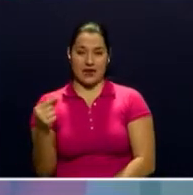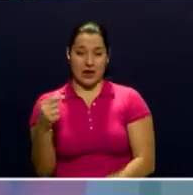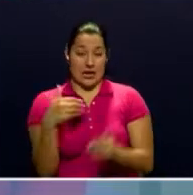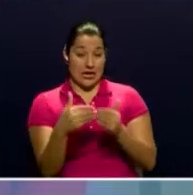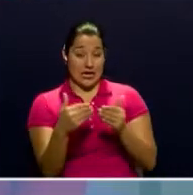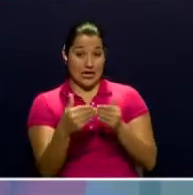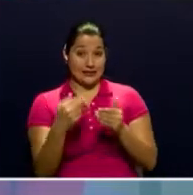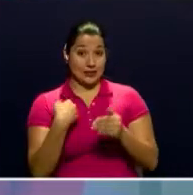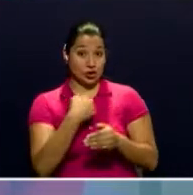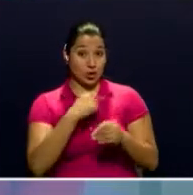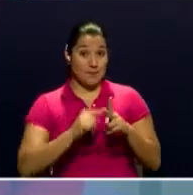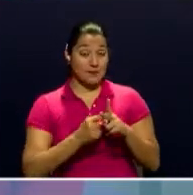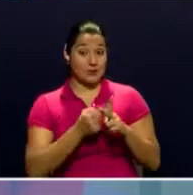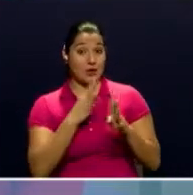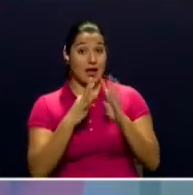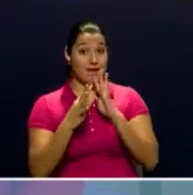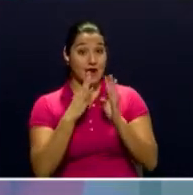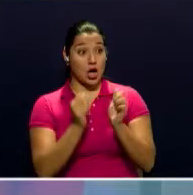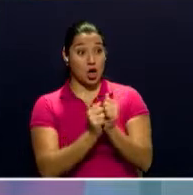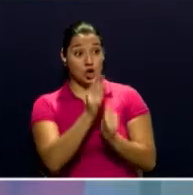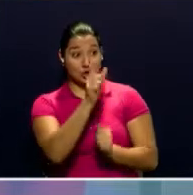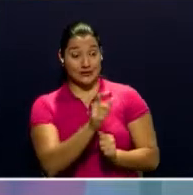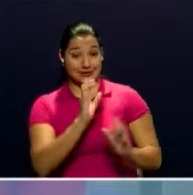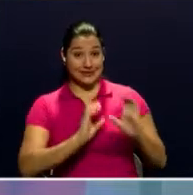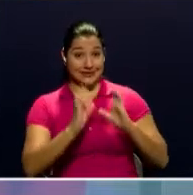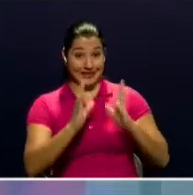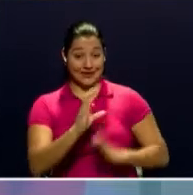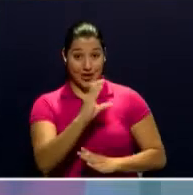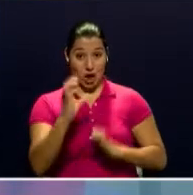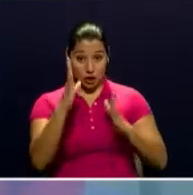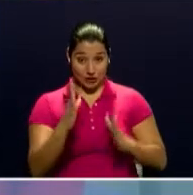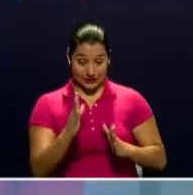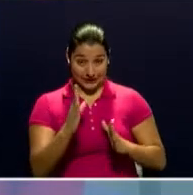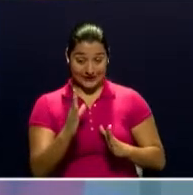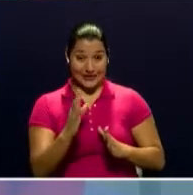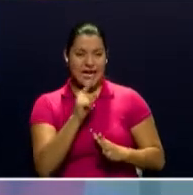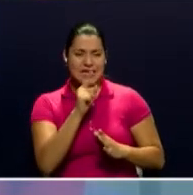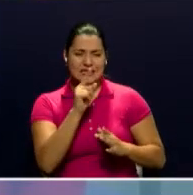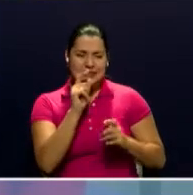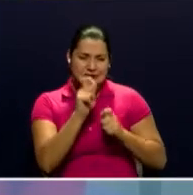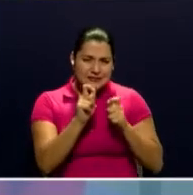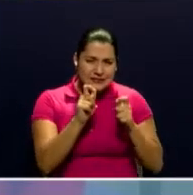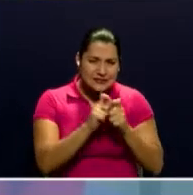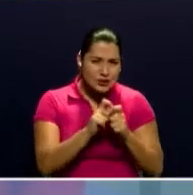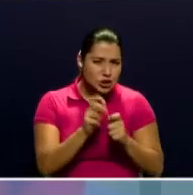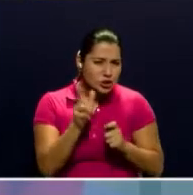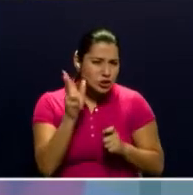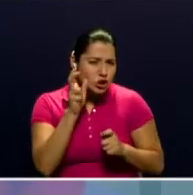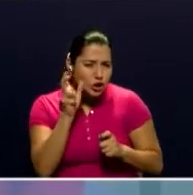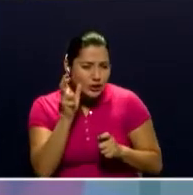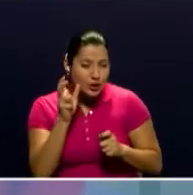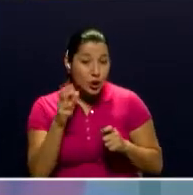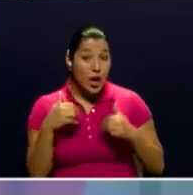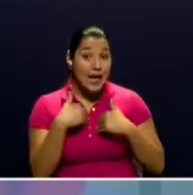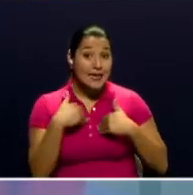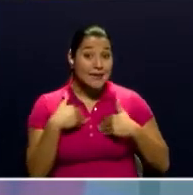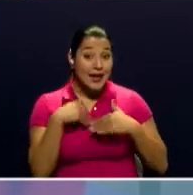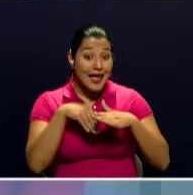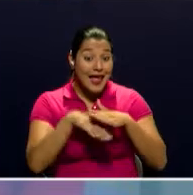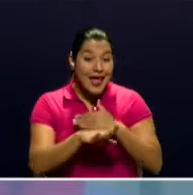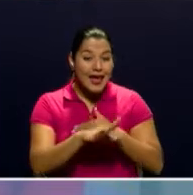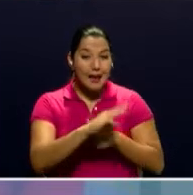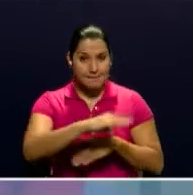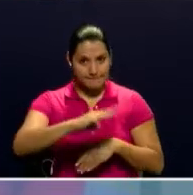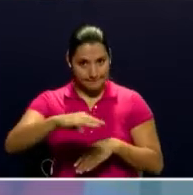minutos vamos a conversar con esta científica costarricense especialista en el sonido de los mamíferos marinos y